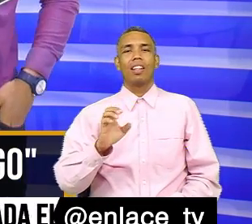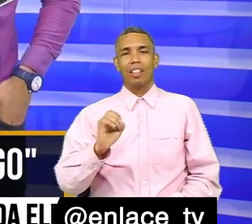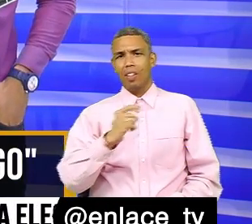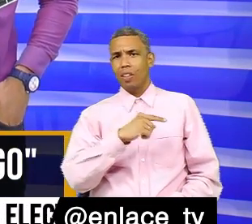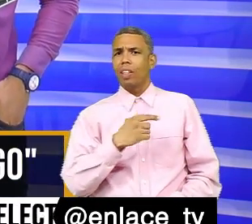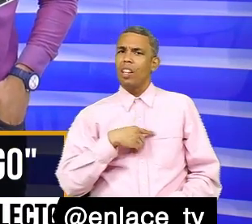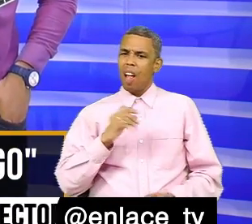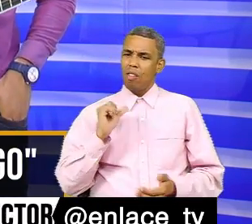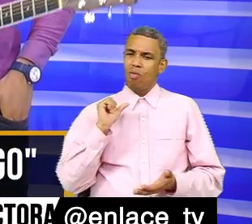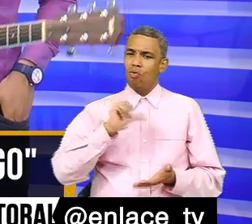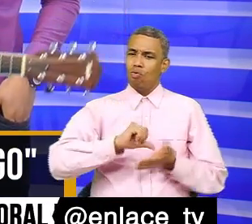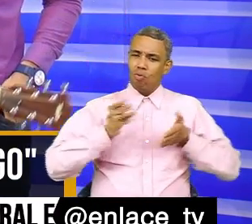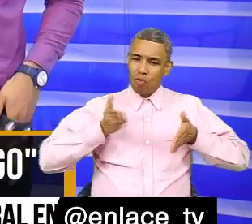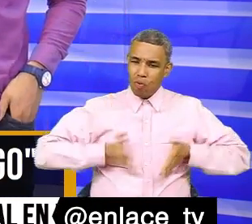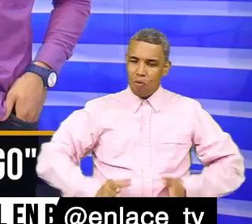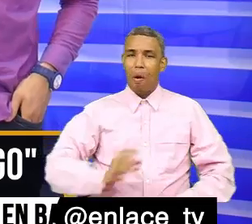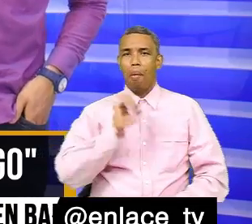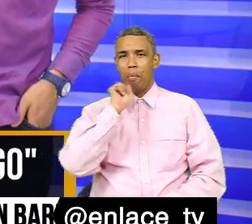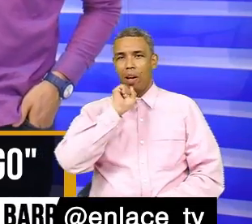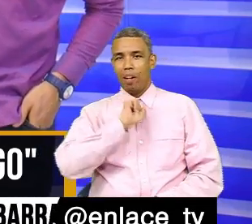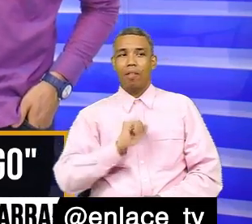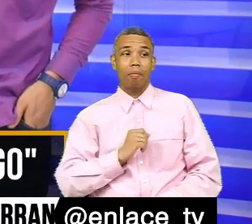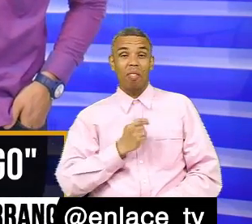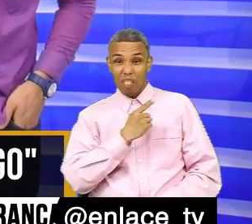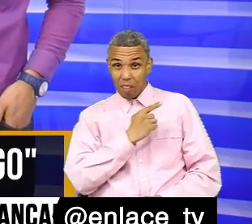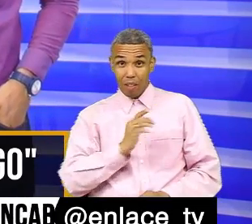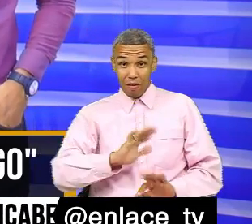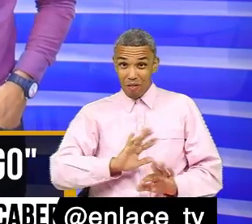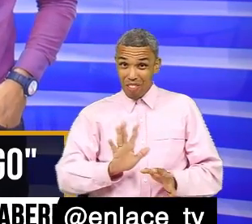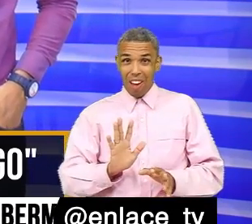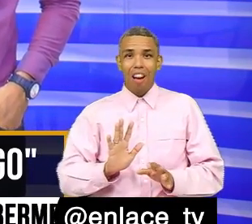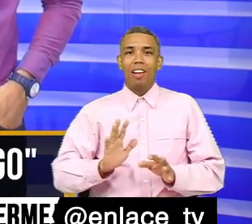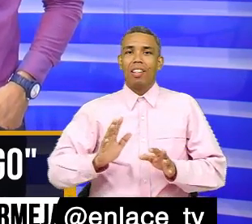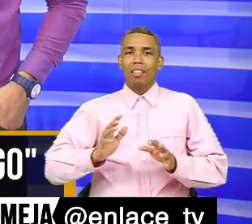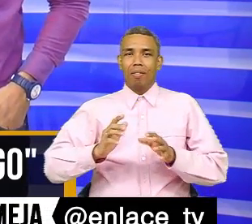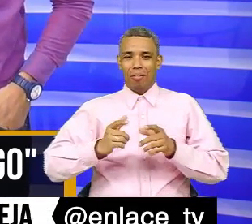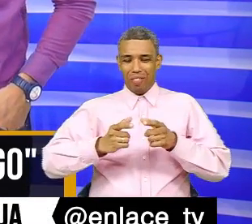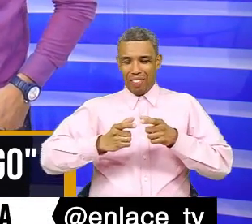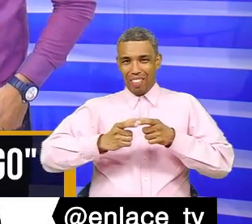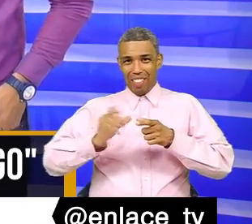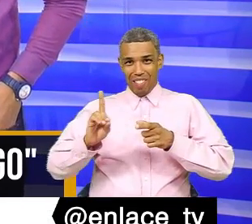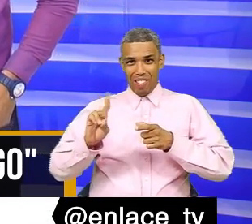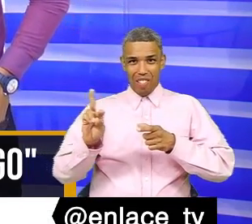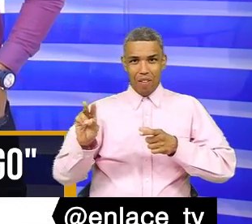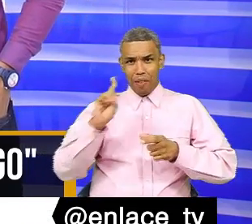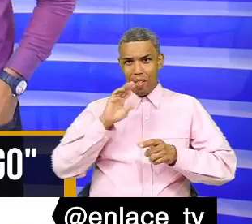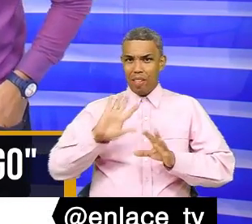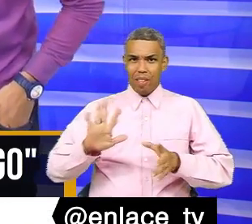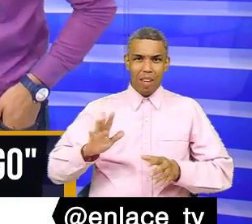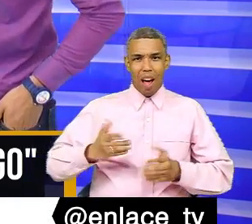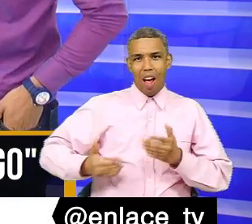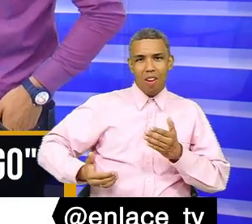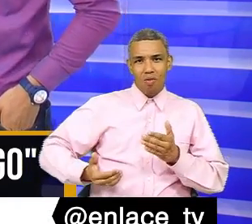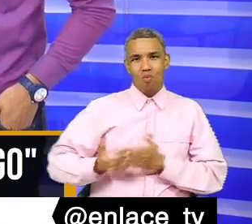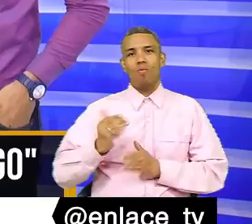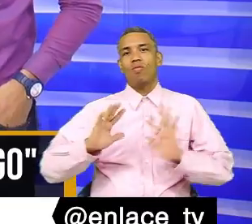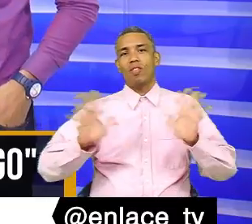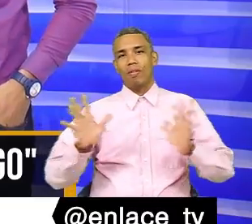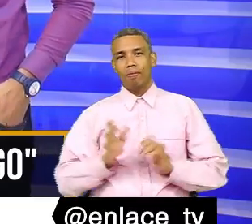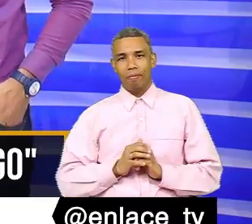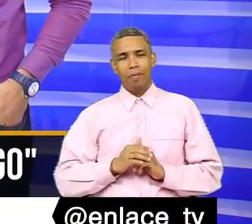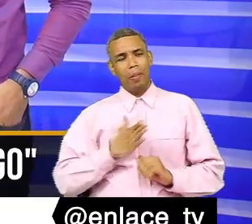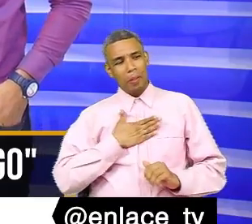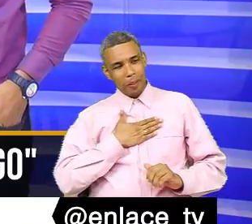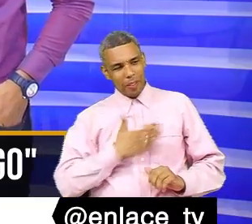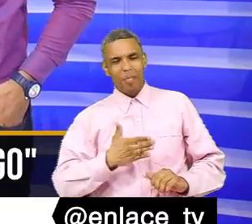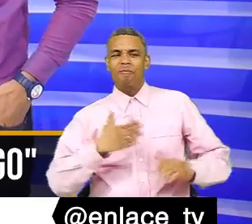100% barranqueño que viene promocionando por estos días su nuevo sencillo, y es Quédate Conmigo, Andreo. Bienvenido al set de Cultura y Entretenimiento. Déjame decirte qué